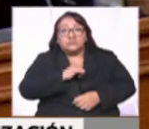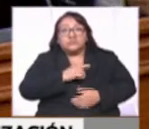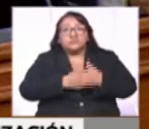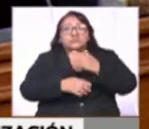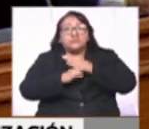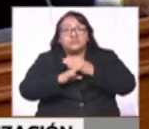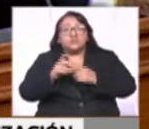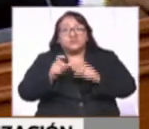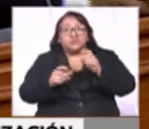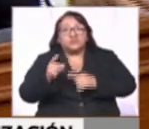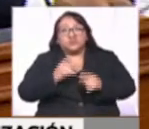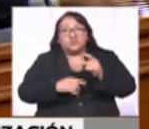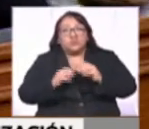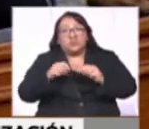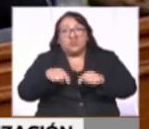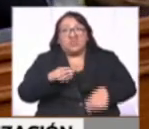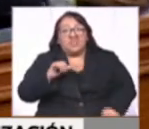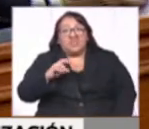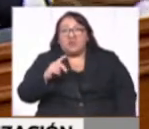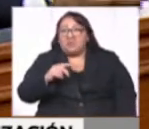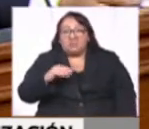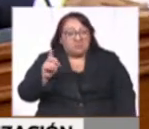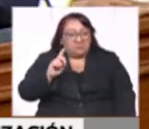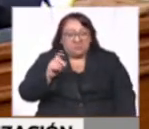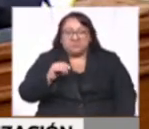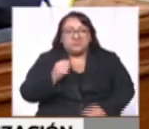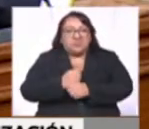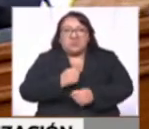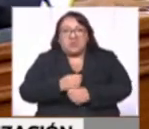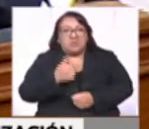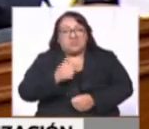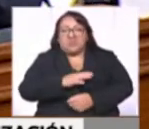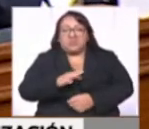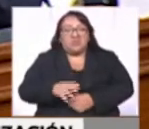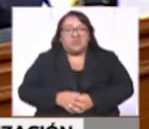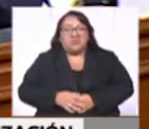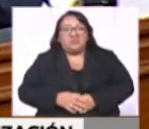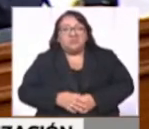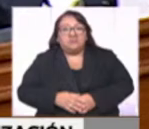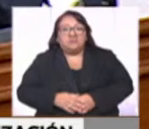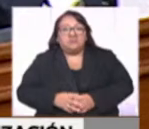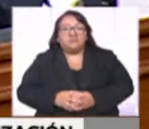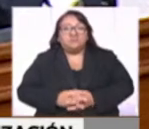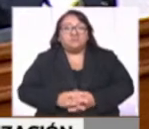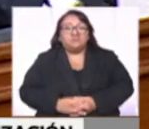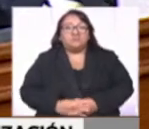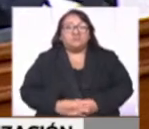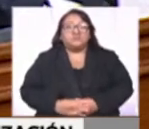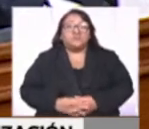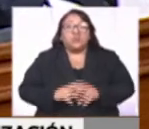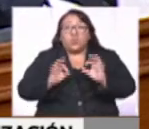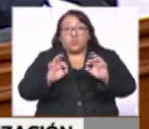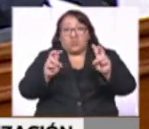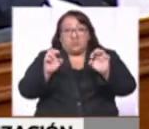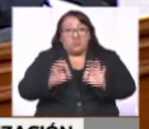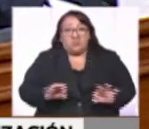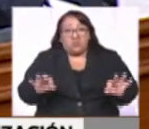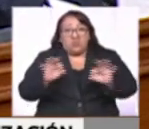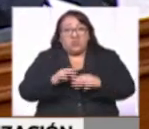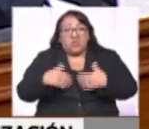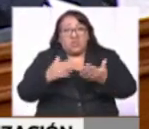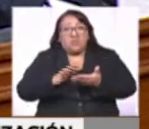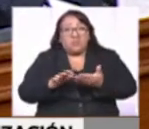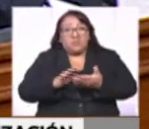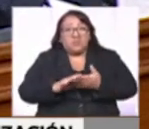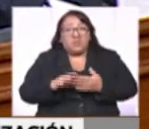defienda a los consumidores realmente, porque Indecopi no funciona, no está haciendo eso, defiende. Y justamente un tema importante, ha autorizado